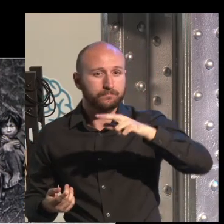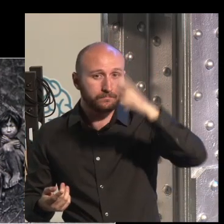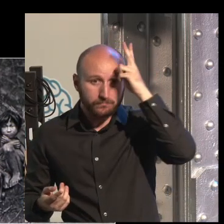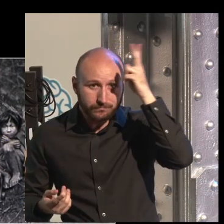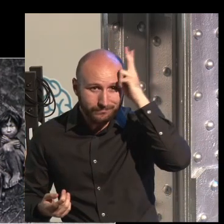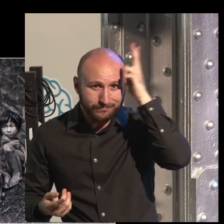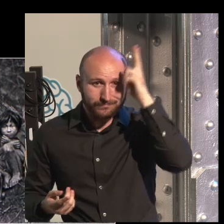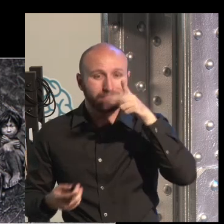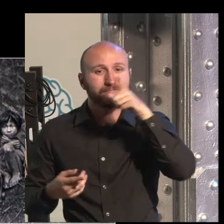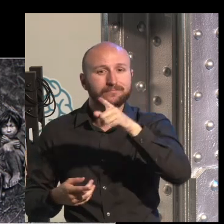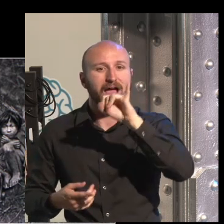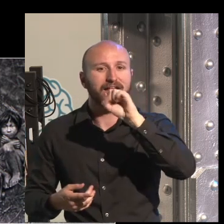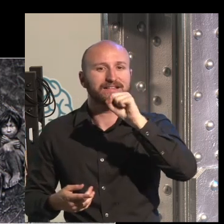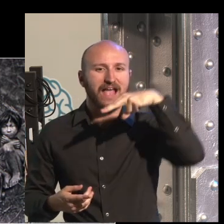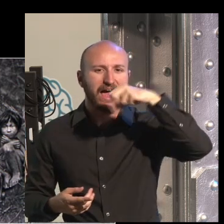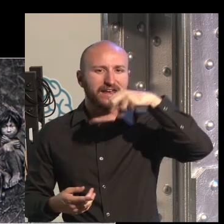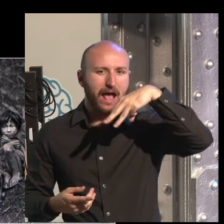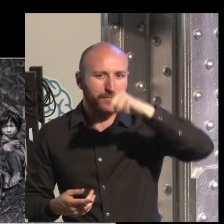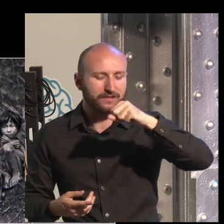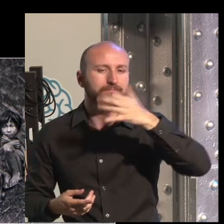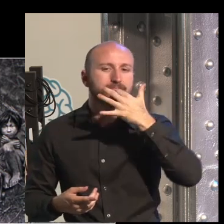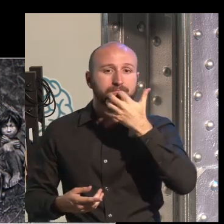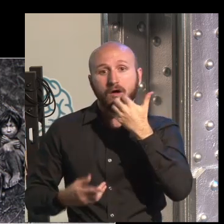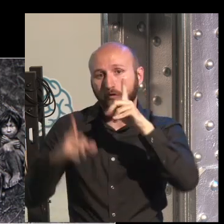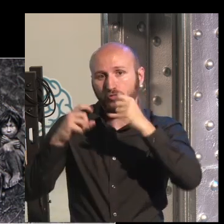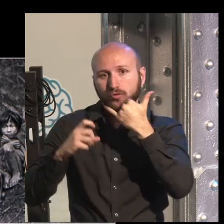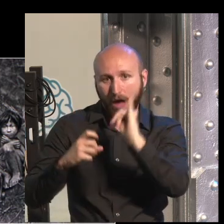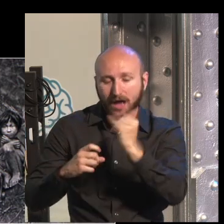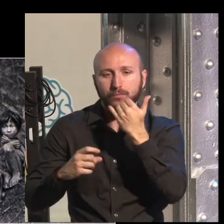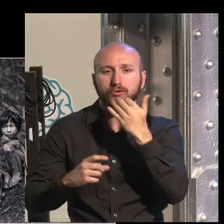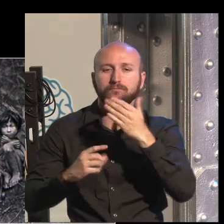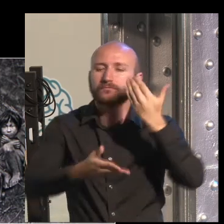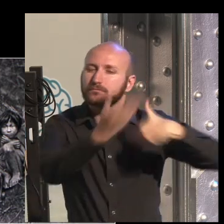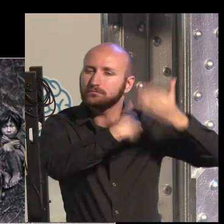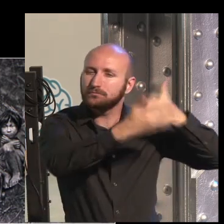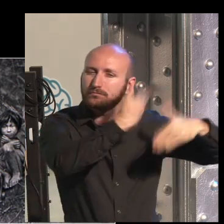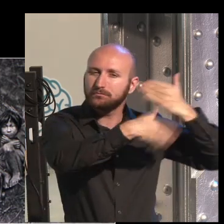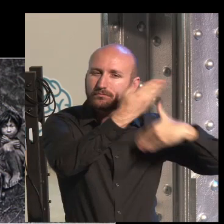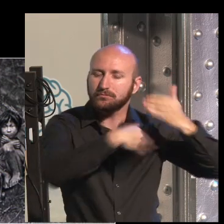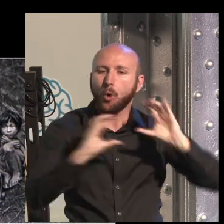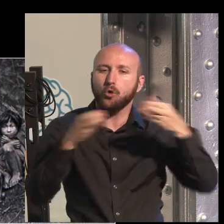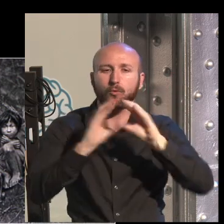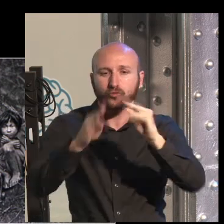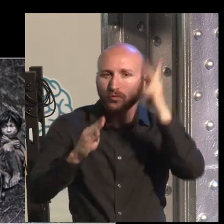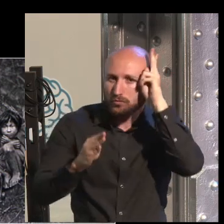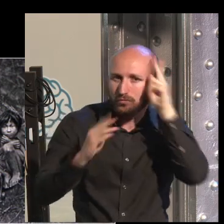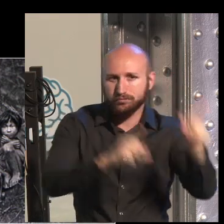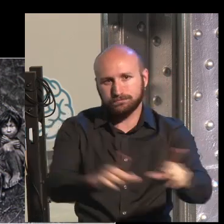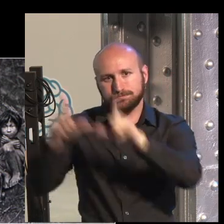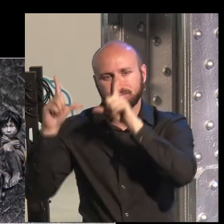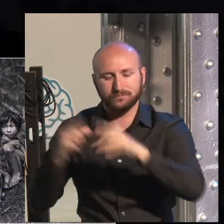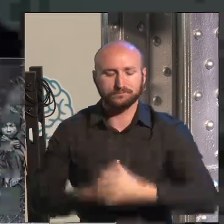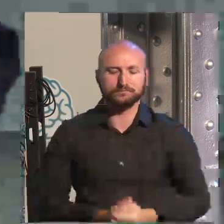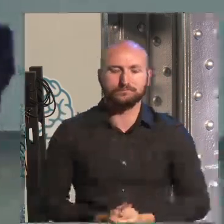los indios Yamana o Yaganes. Aquí tenemos algunas fotografías posteriores de los últimos Yaganes del canal del